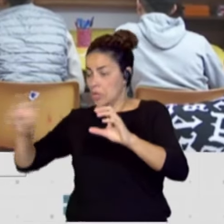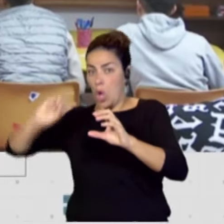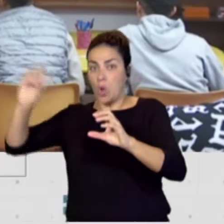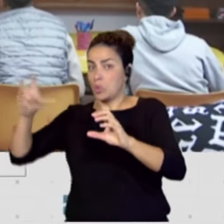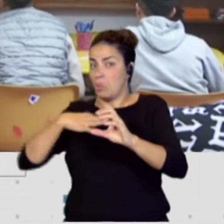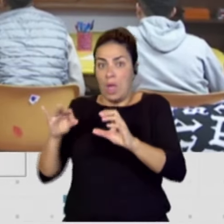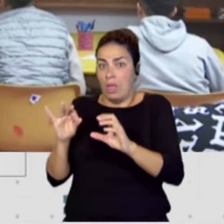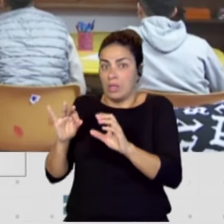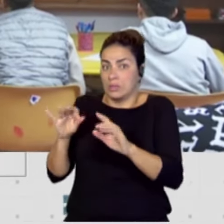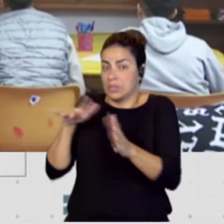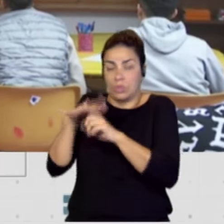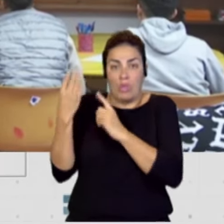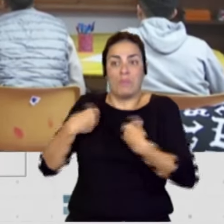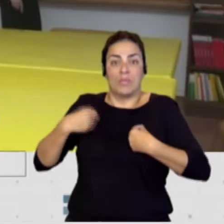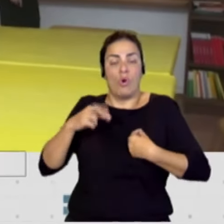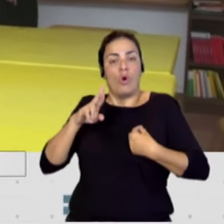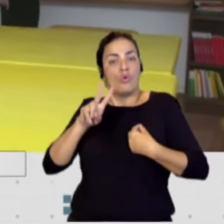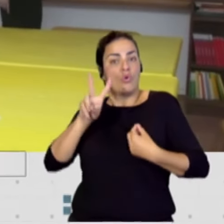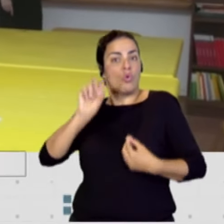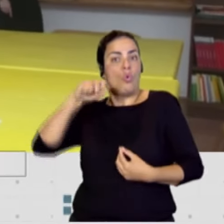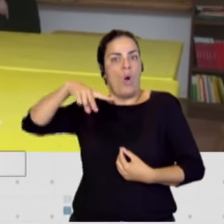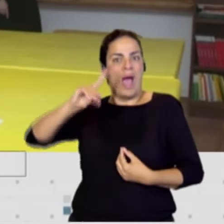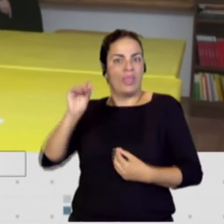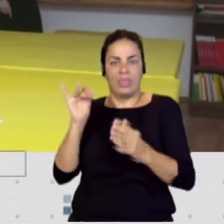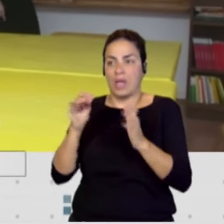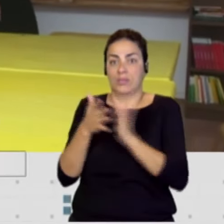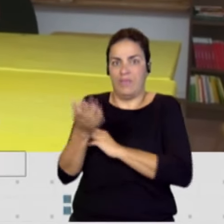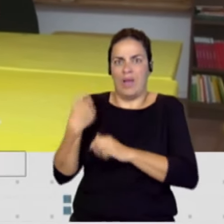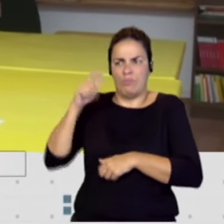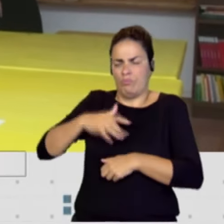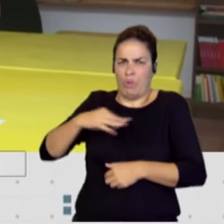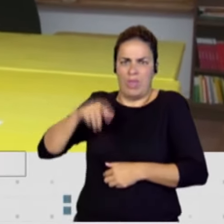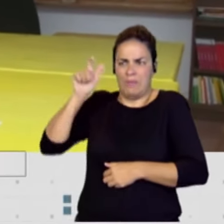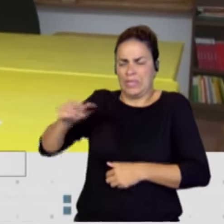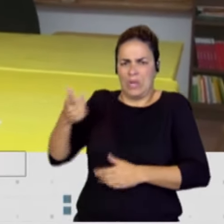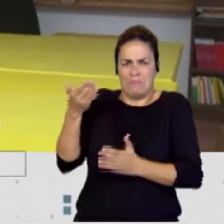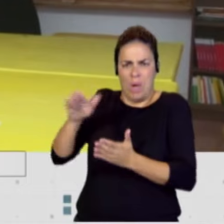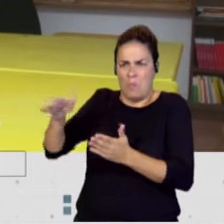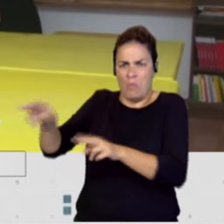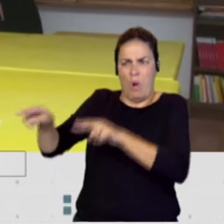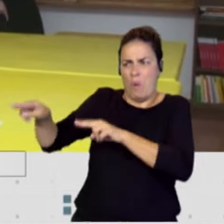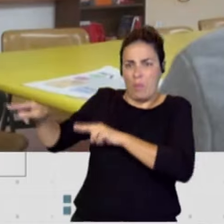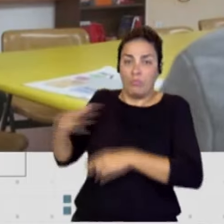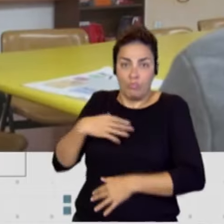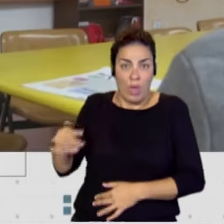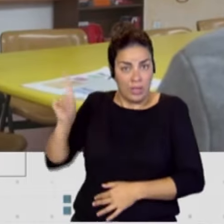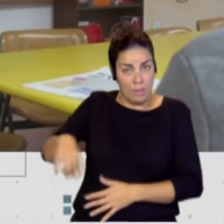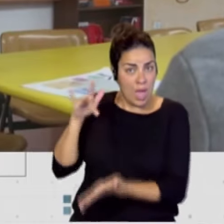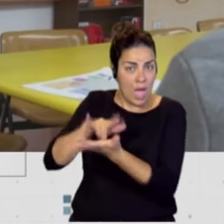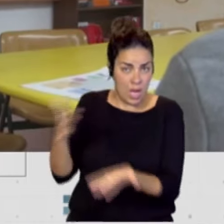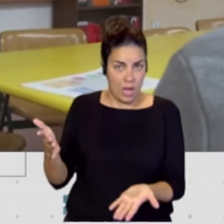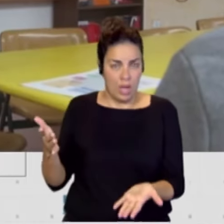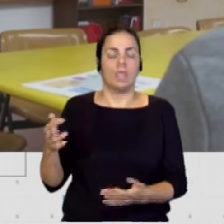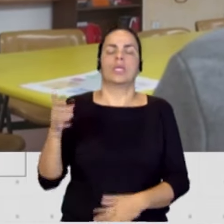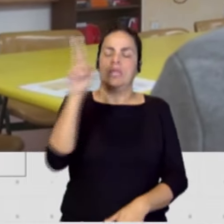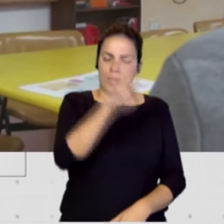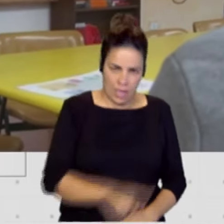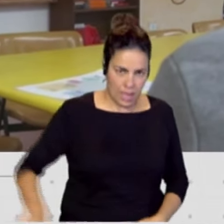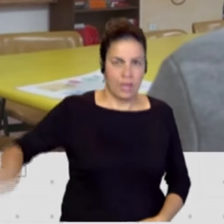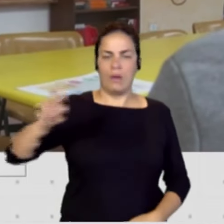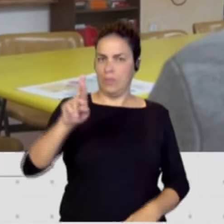Ruanda es decir una matanza en toda regla y volviendo centrándome en el tema insisto las